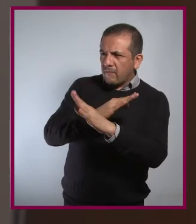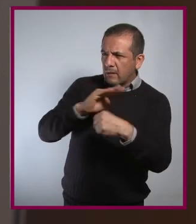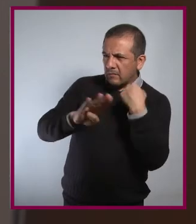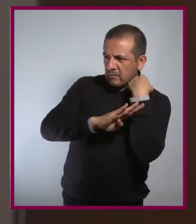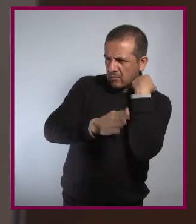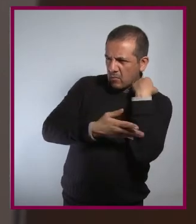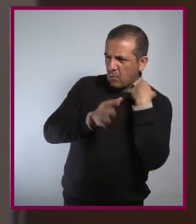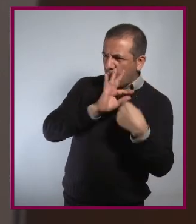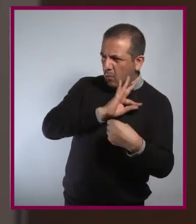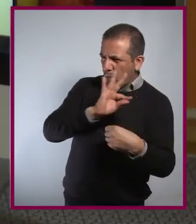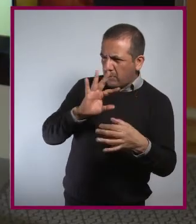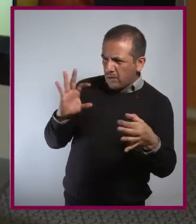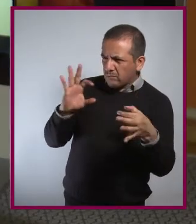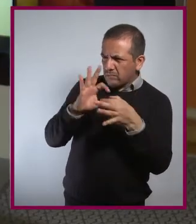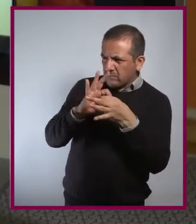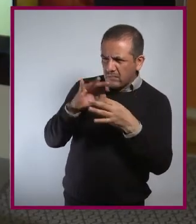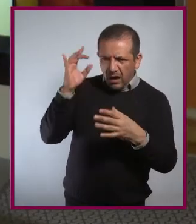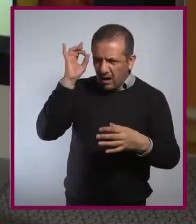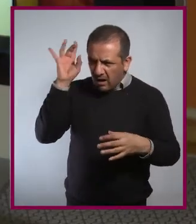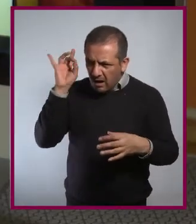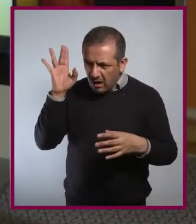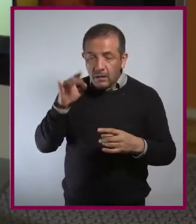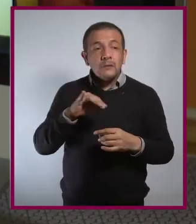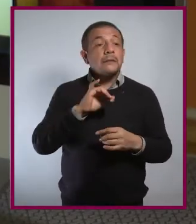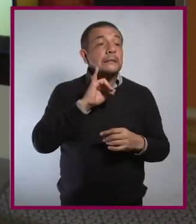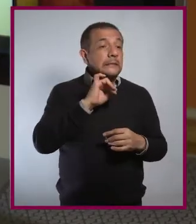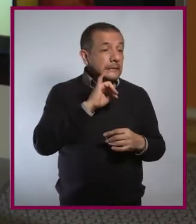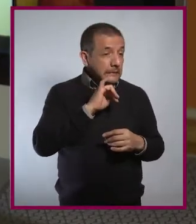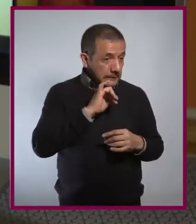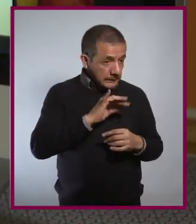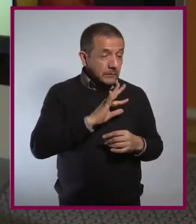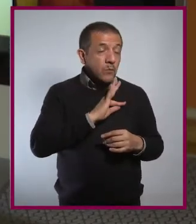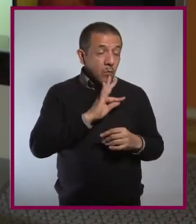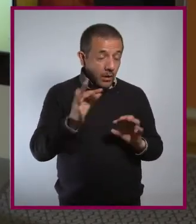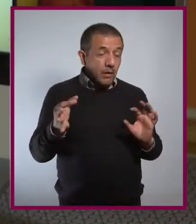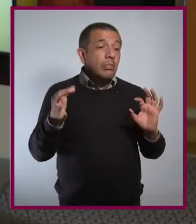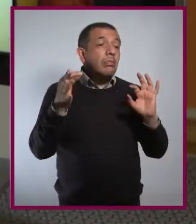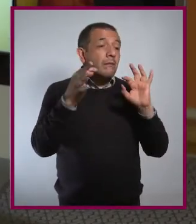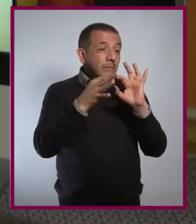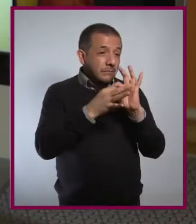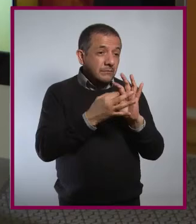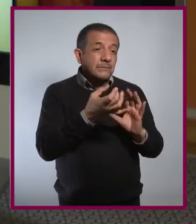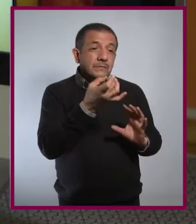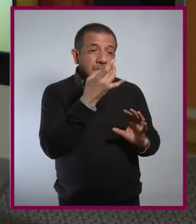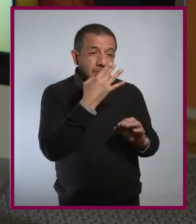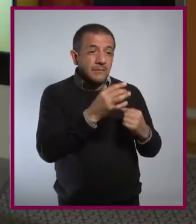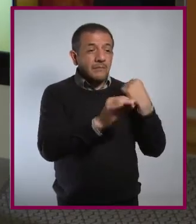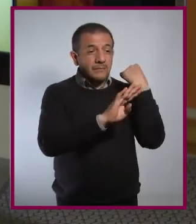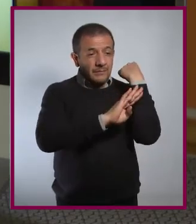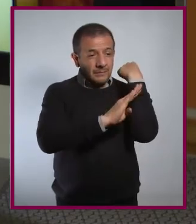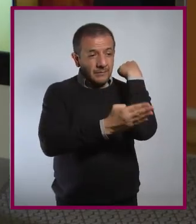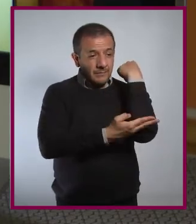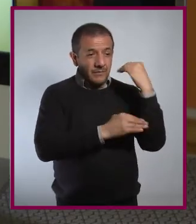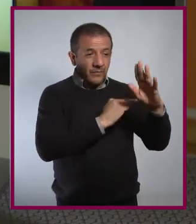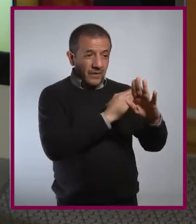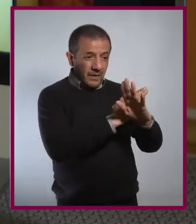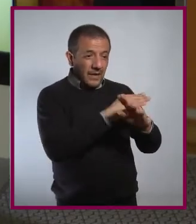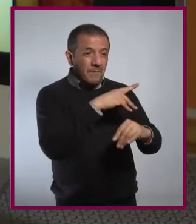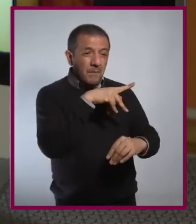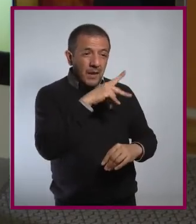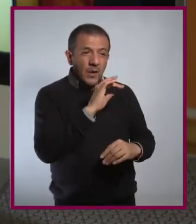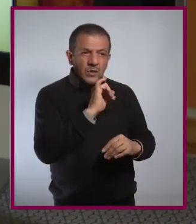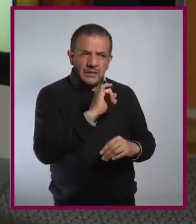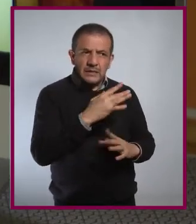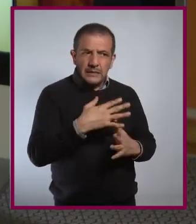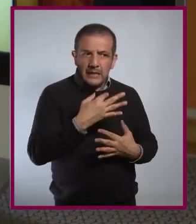asociarse a migrañas? Sí se puede asociar. Yo no diría que exclusivamente a migrañas, sí está reportado